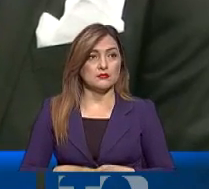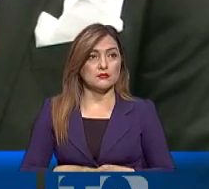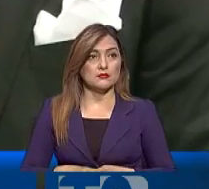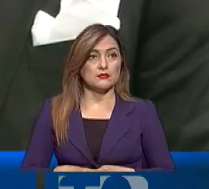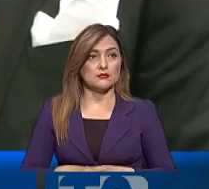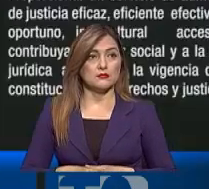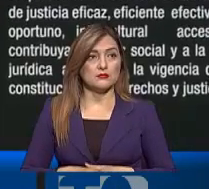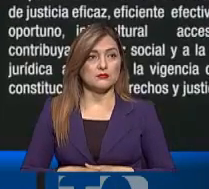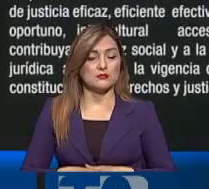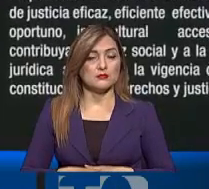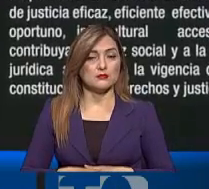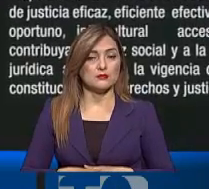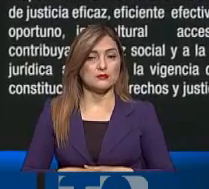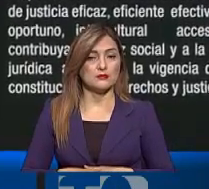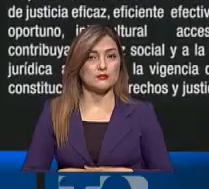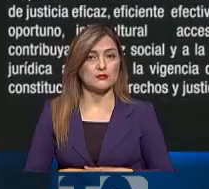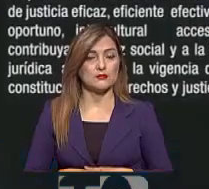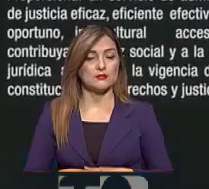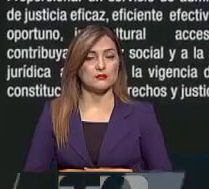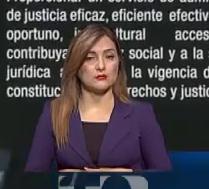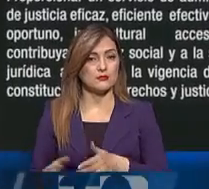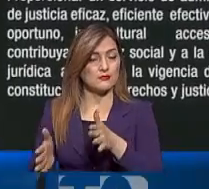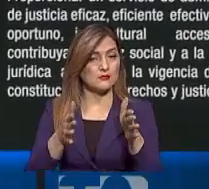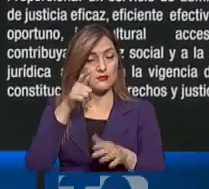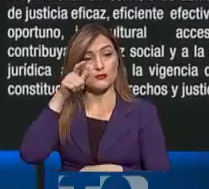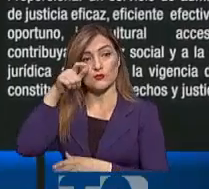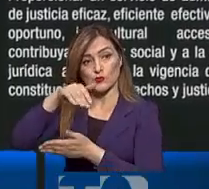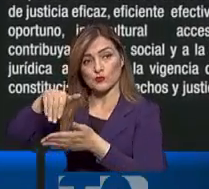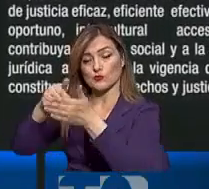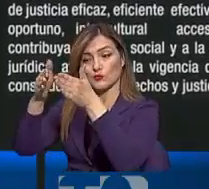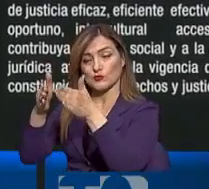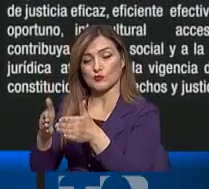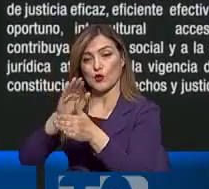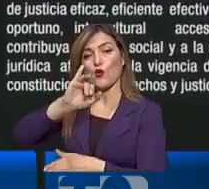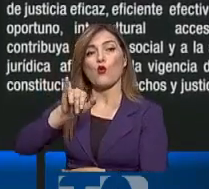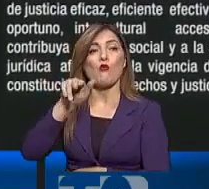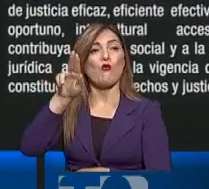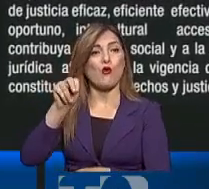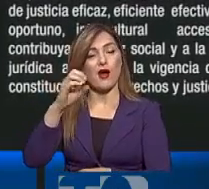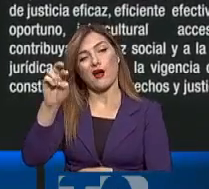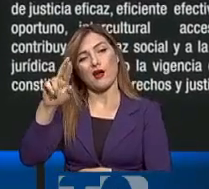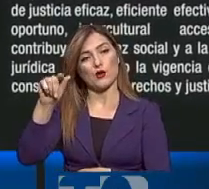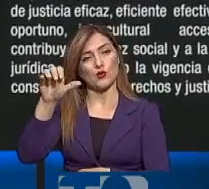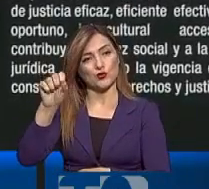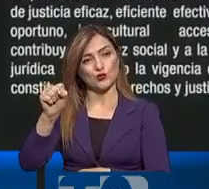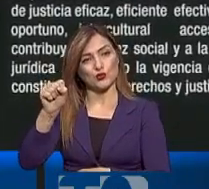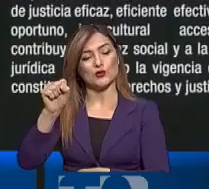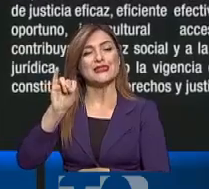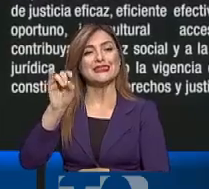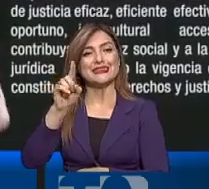horas. Como ya lo veíamos, el fiscal manabita Juan Carlos Izquierdo fue suspendido el 19 de diciembre de